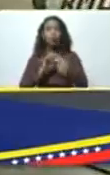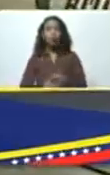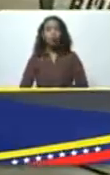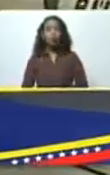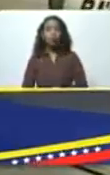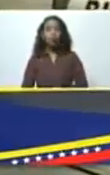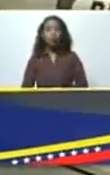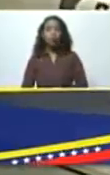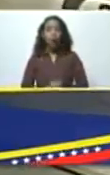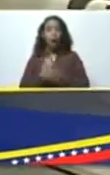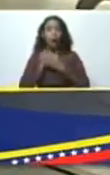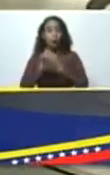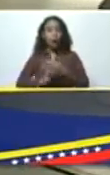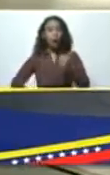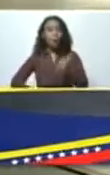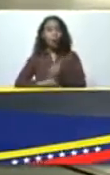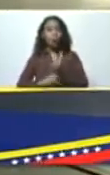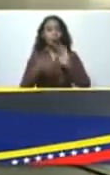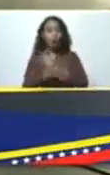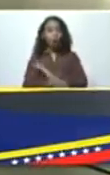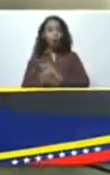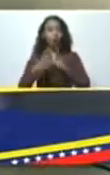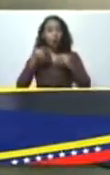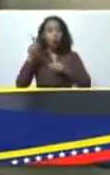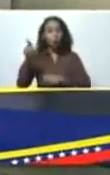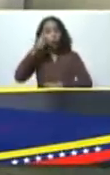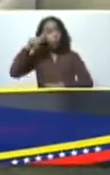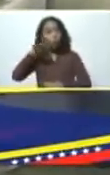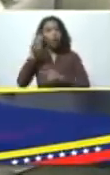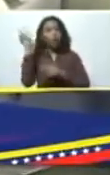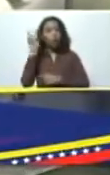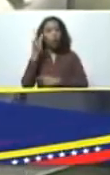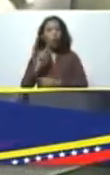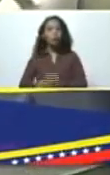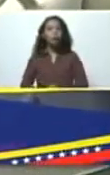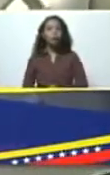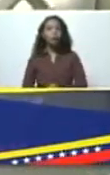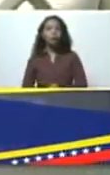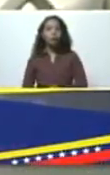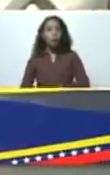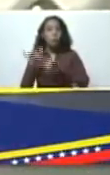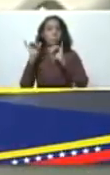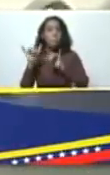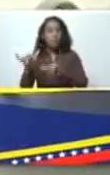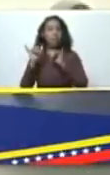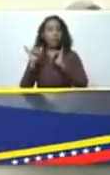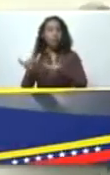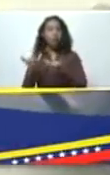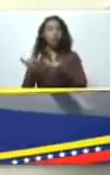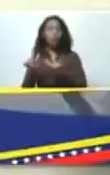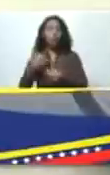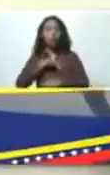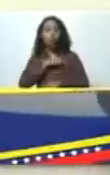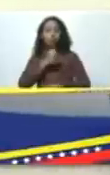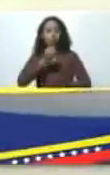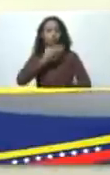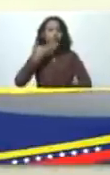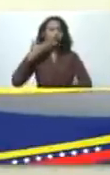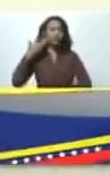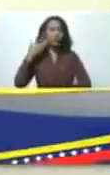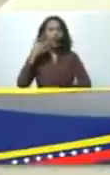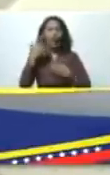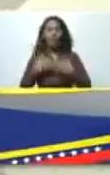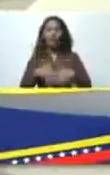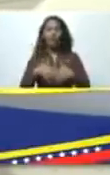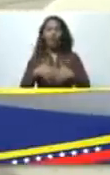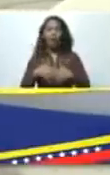nos encontramos contribuyendo para todo ese pueblo venezolano. Asimismo, nos sentimos orgullosos de la empresa,